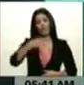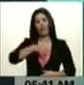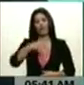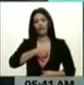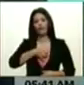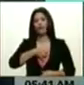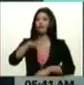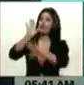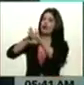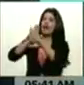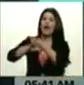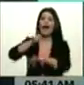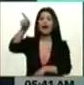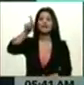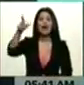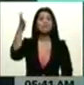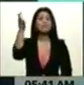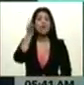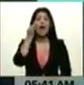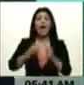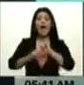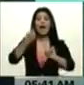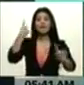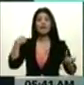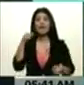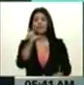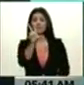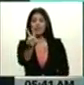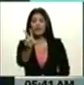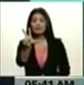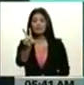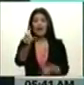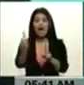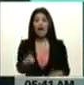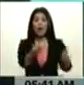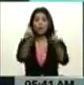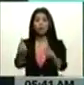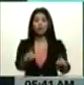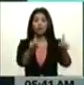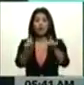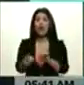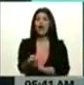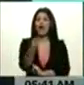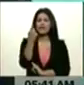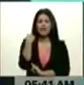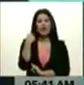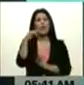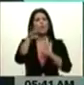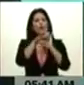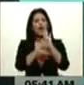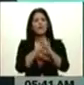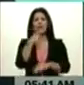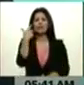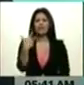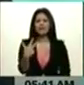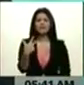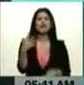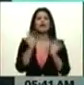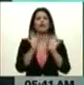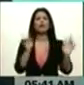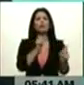las pilas. Ayer salieron tres sonidos. Incluso salieron en la tarde en el programa en 3 y 2 de esta rueda de